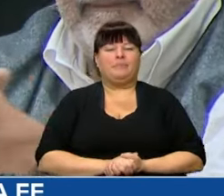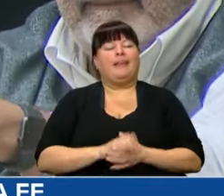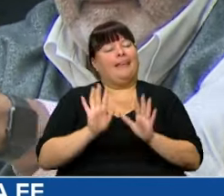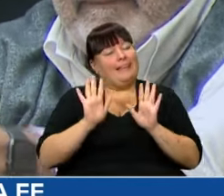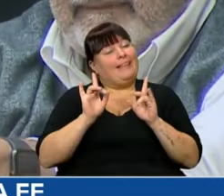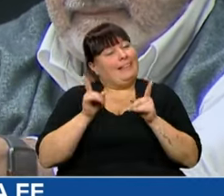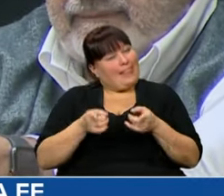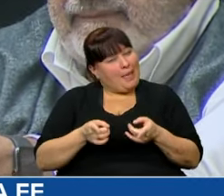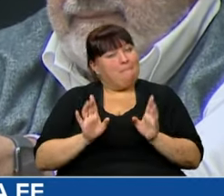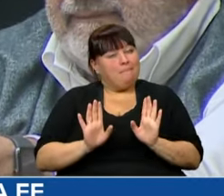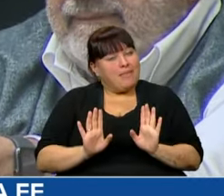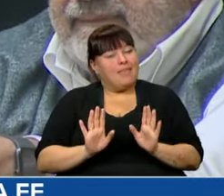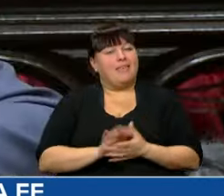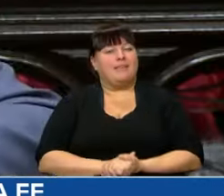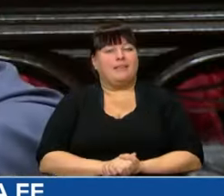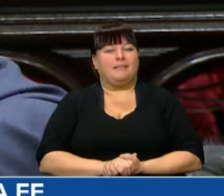Pero también,